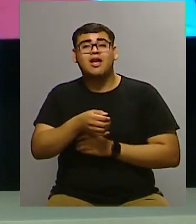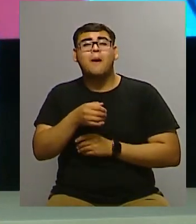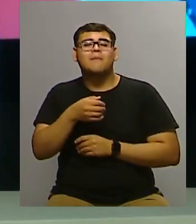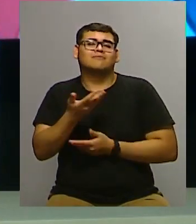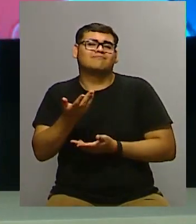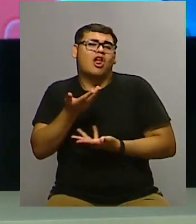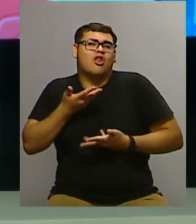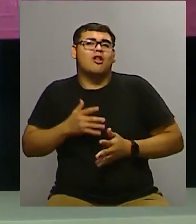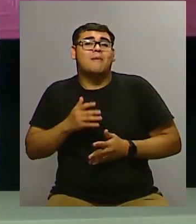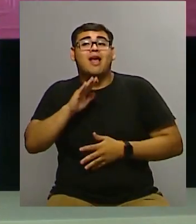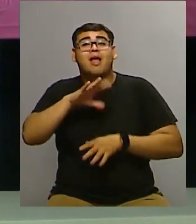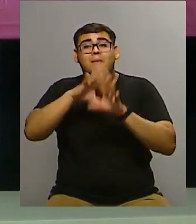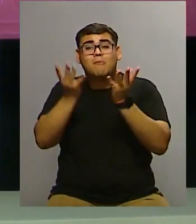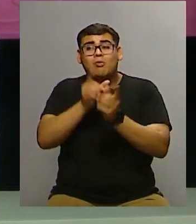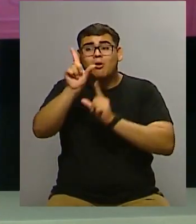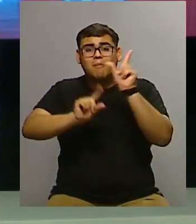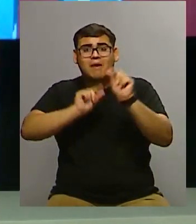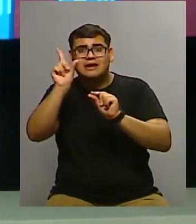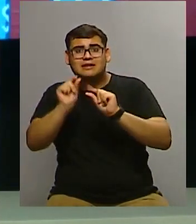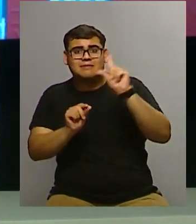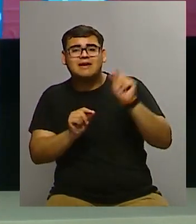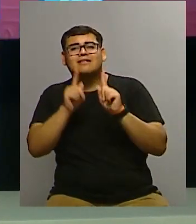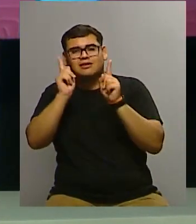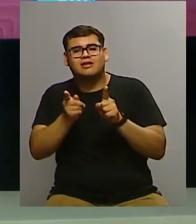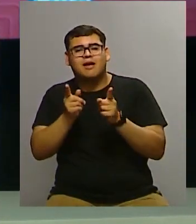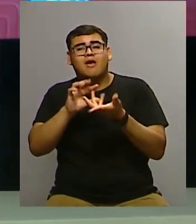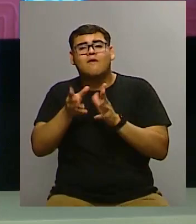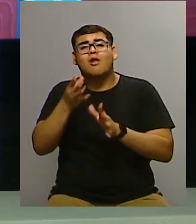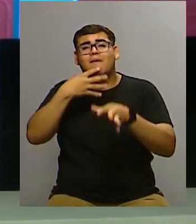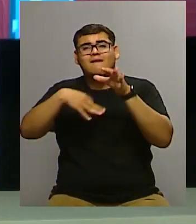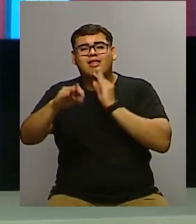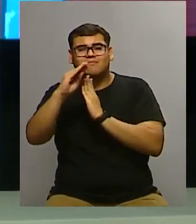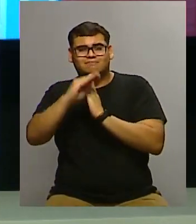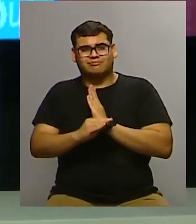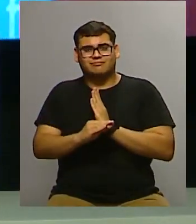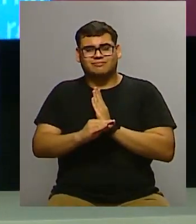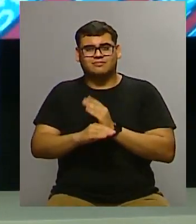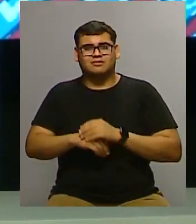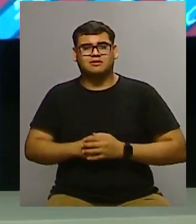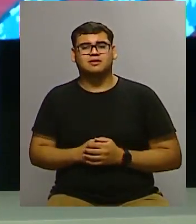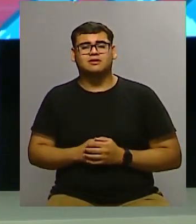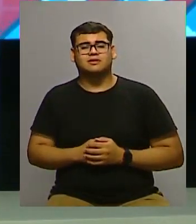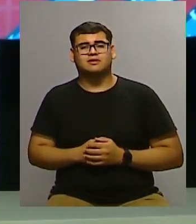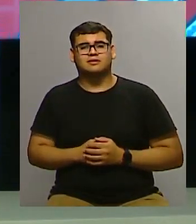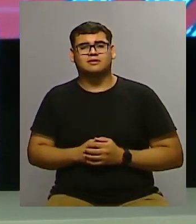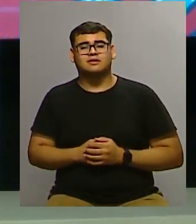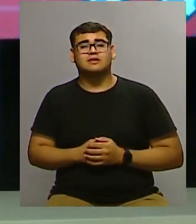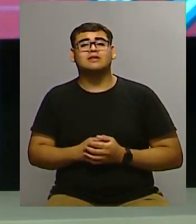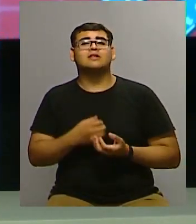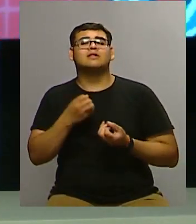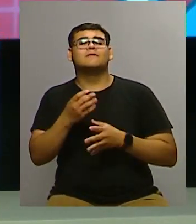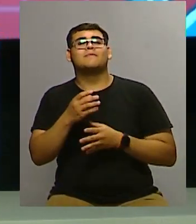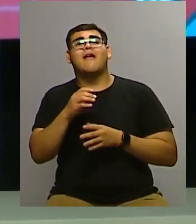exportaciones. El gran volumen de exportación de vino se da a través del vino a granel.